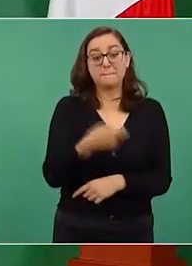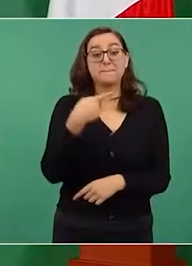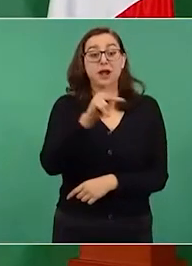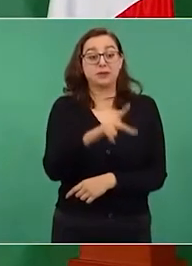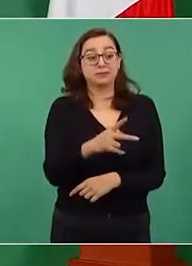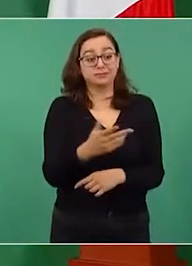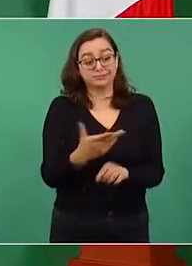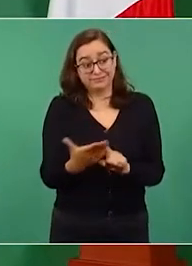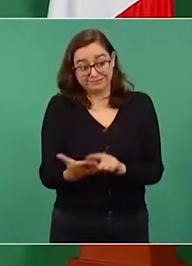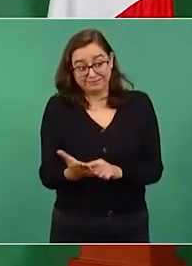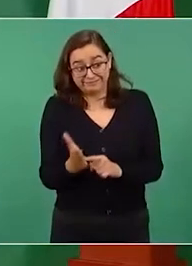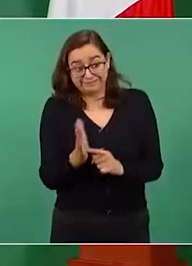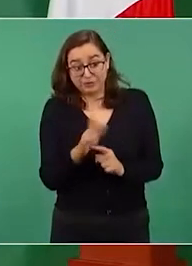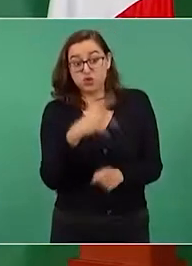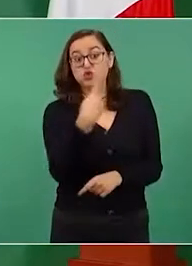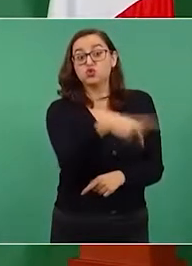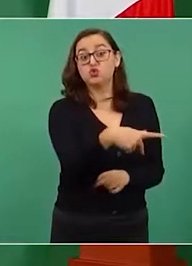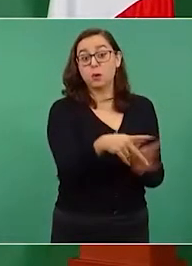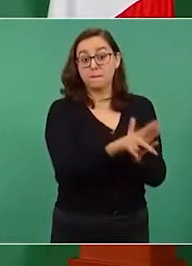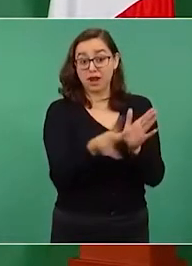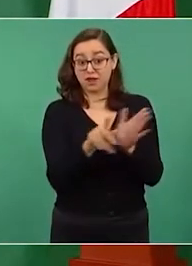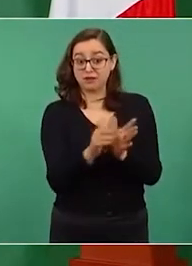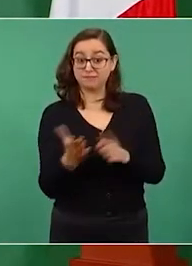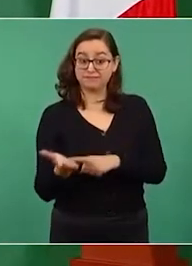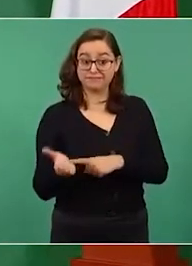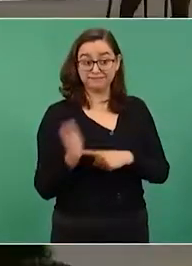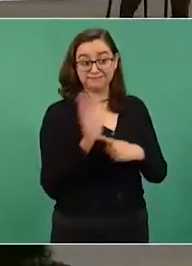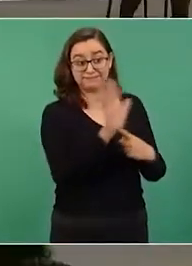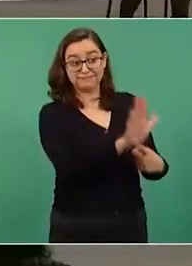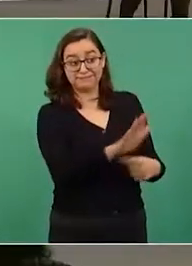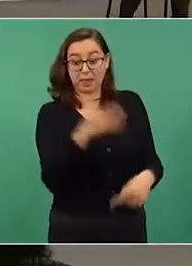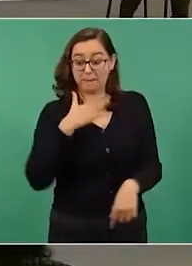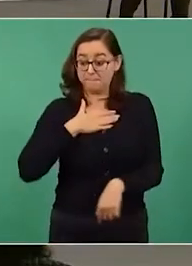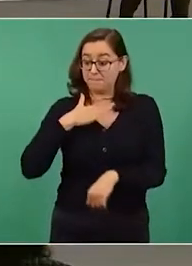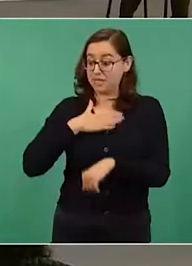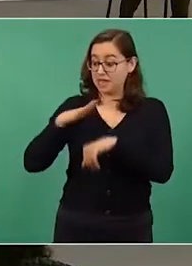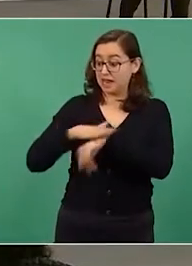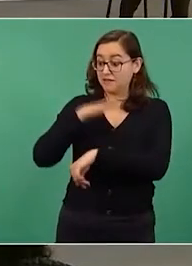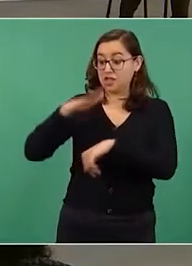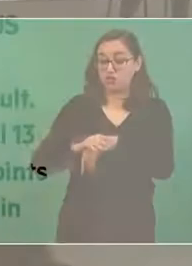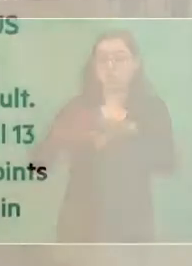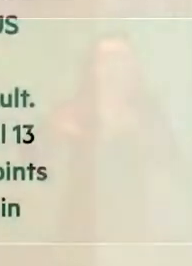Pero miren, estamos en segundo lugar. Ahí está.